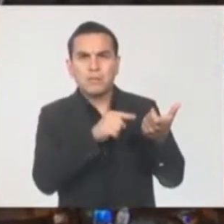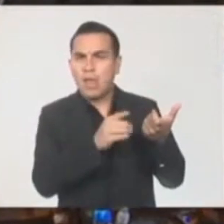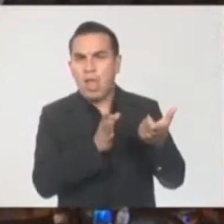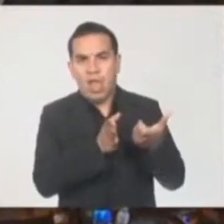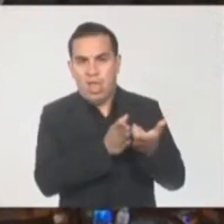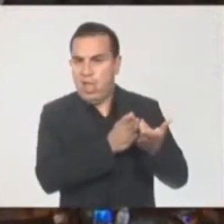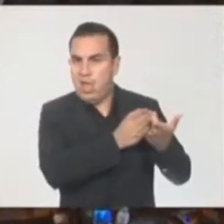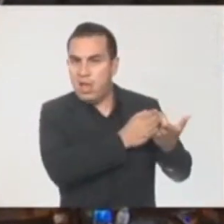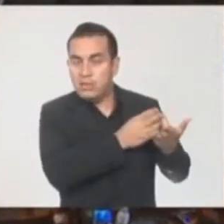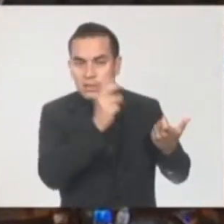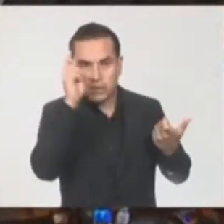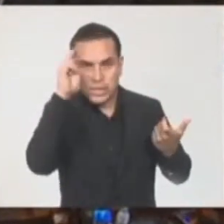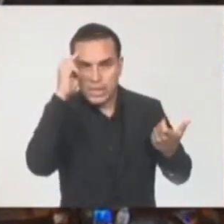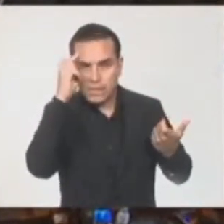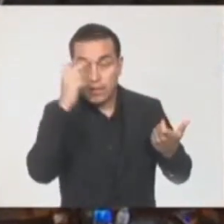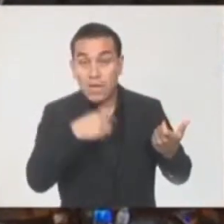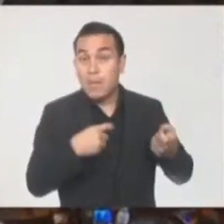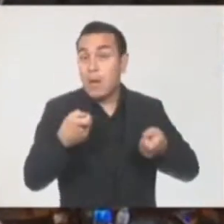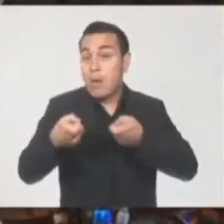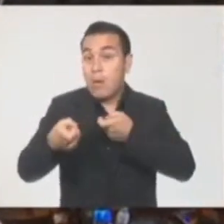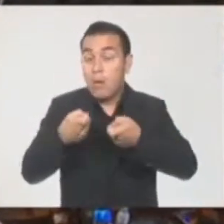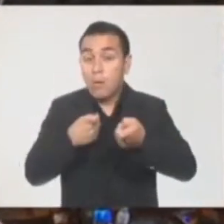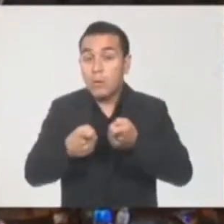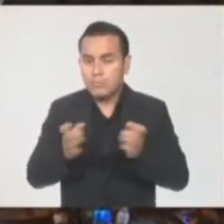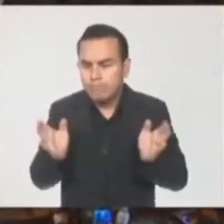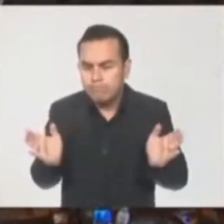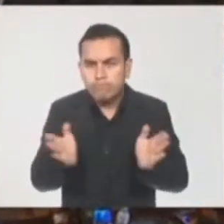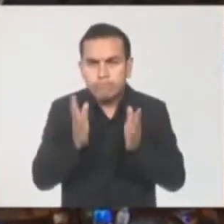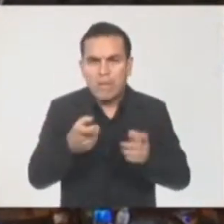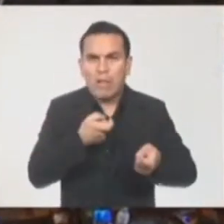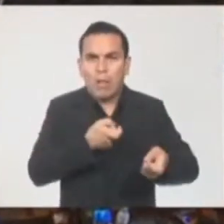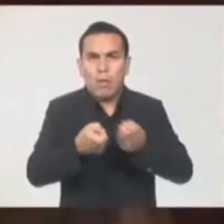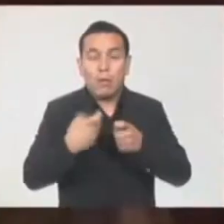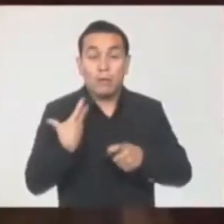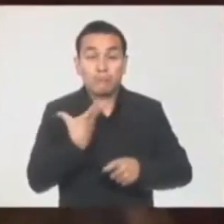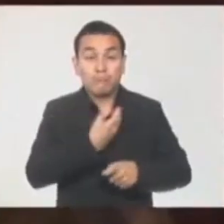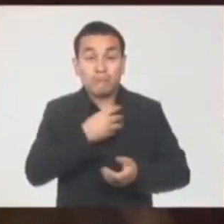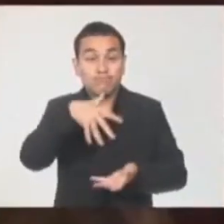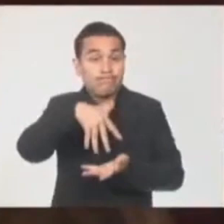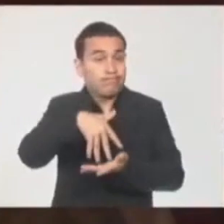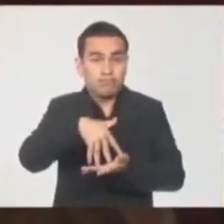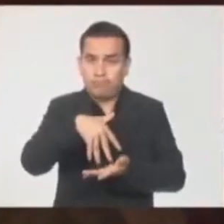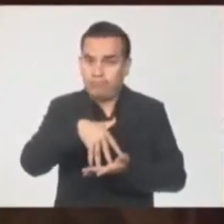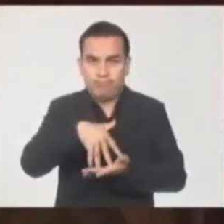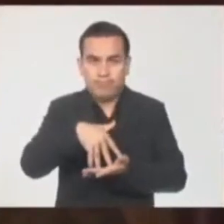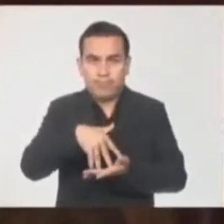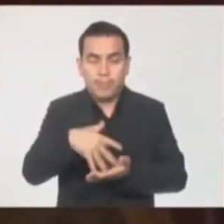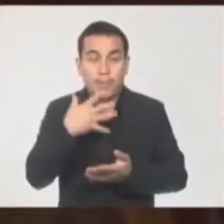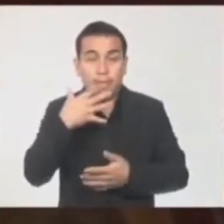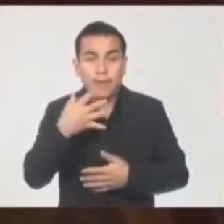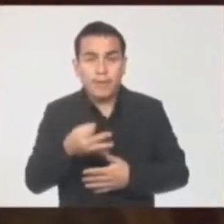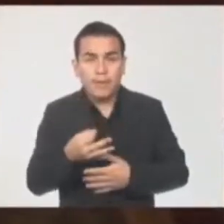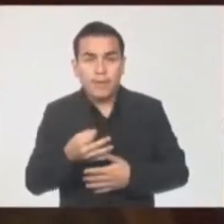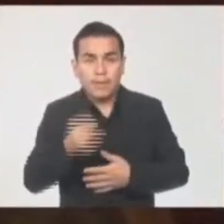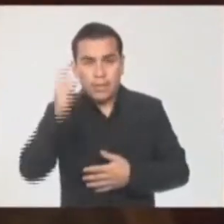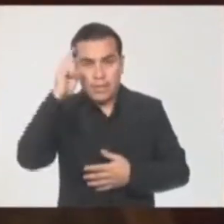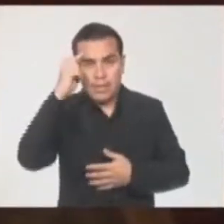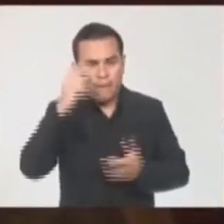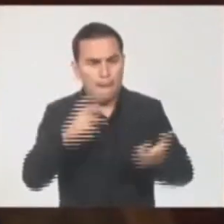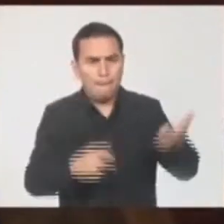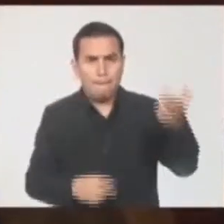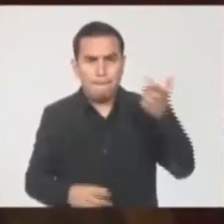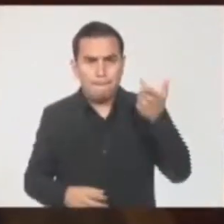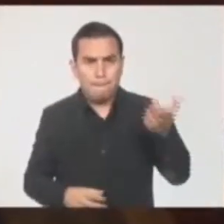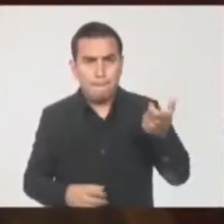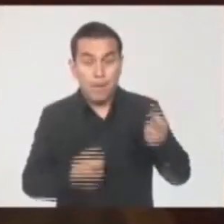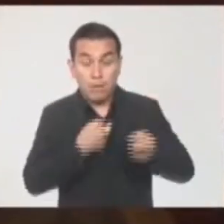gobernado desde atrás siempre y siguen intentando dominar nuestro país. Si bien la oligarquía ya no está detrás del